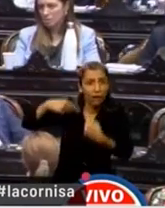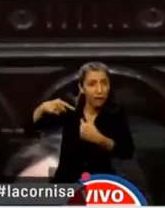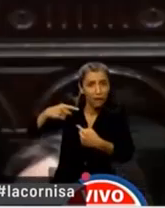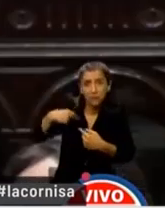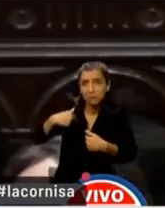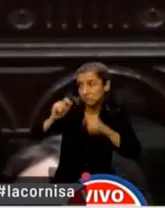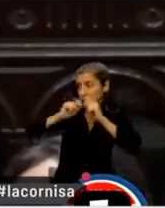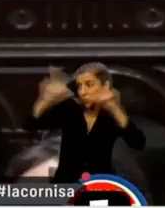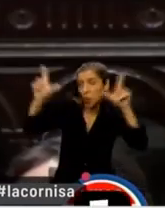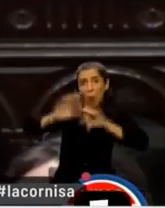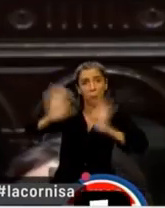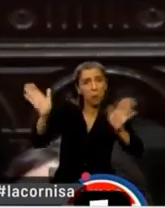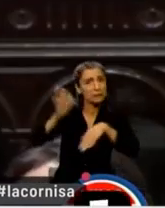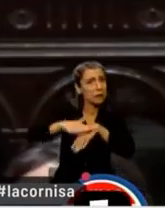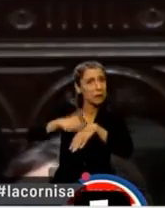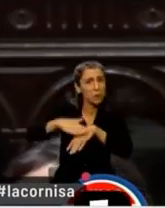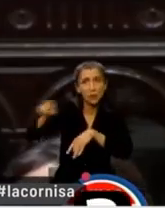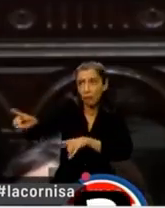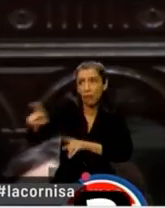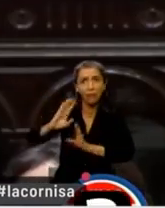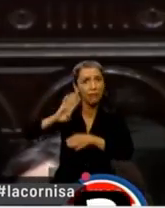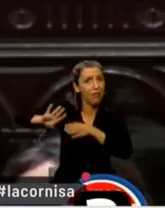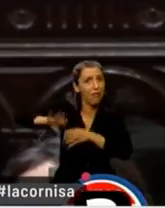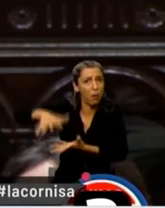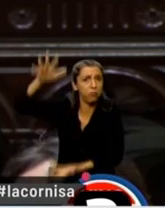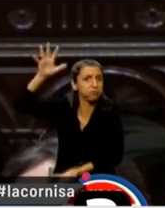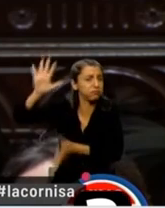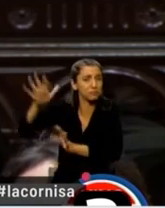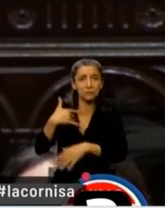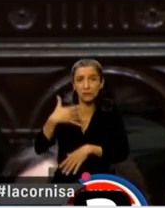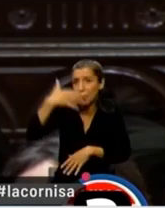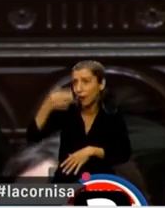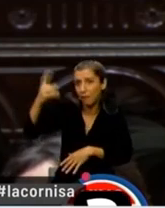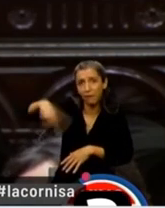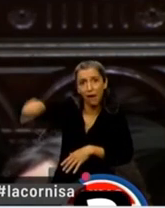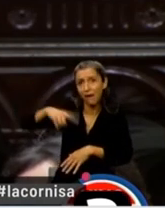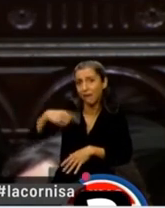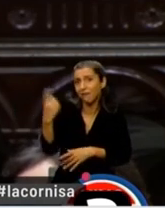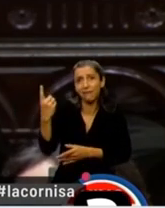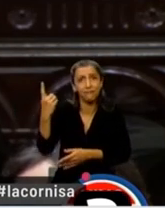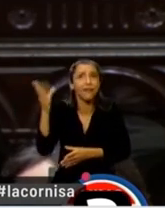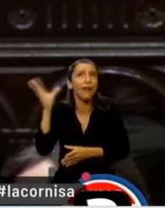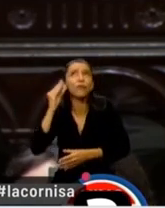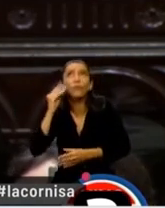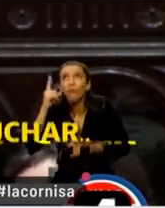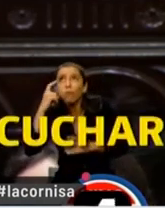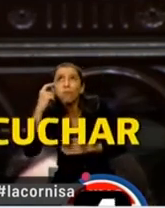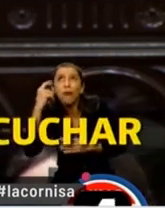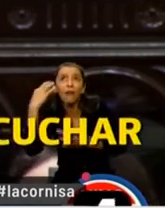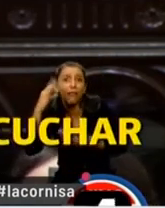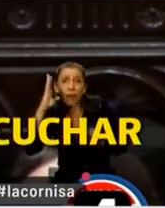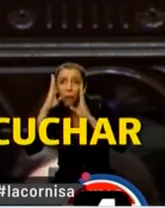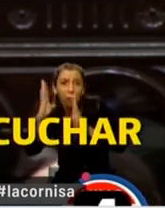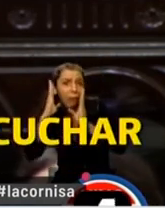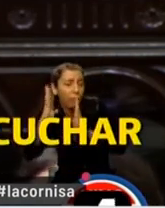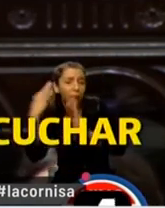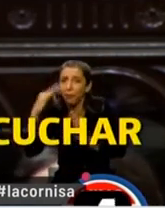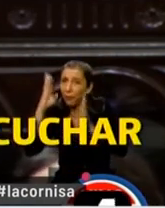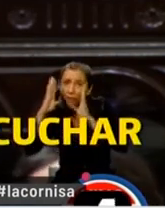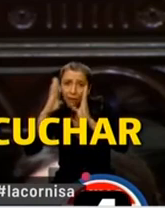escuché. Aprendan a escuchar. Aprendan a escuchar. Aprendan a escuchar. Aprendan a